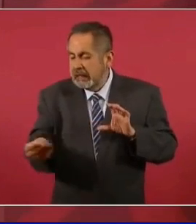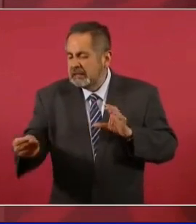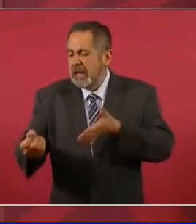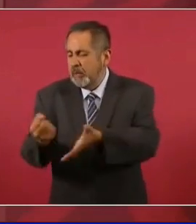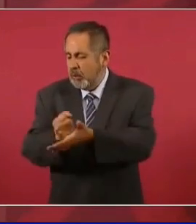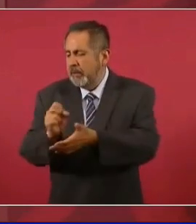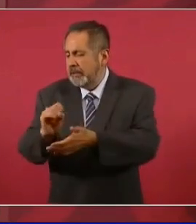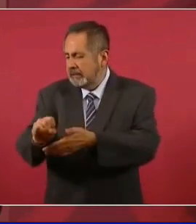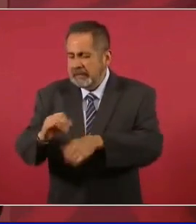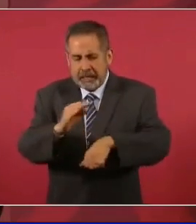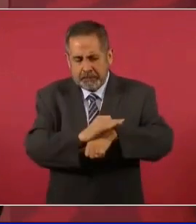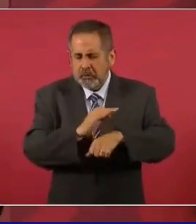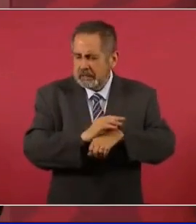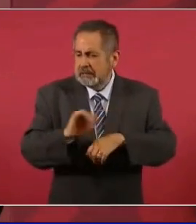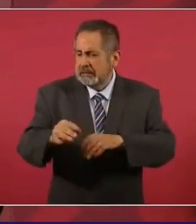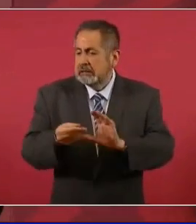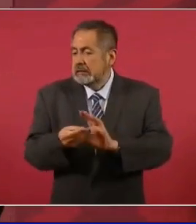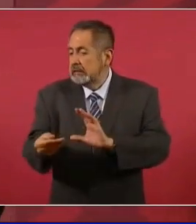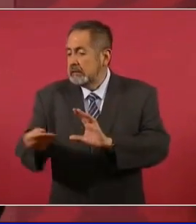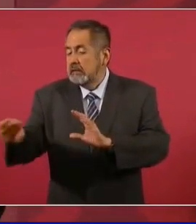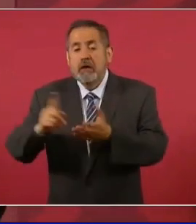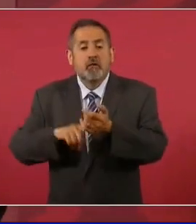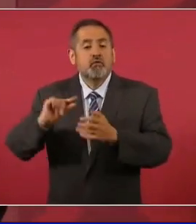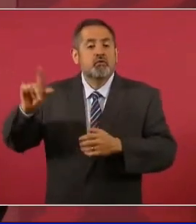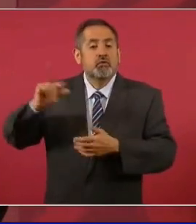y desde luego a funcionarios